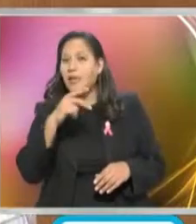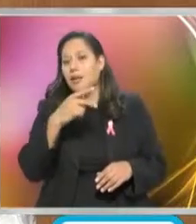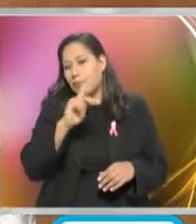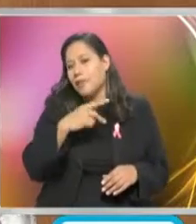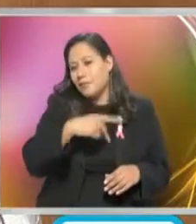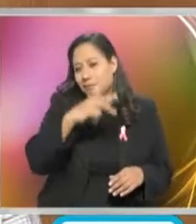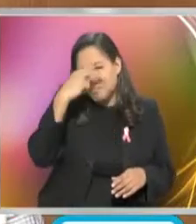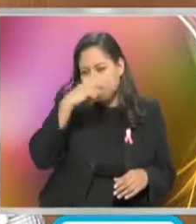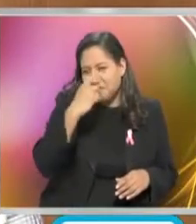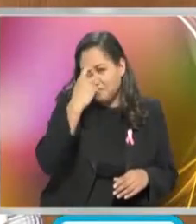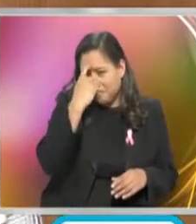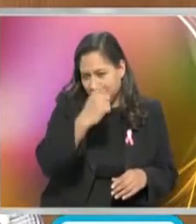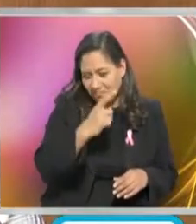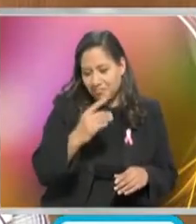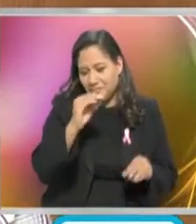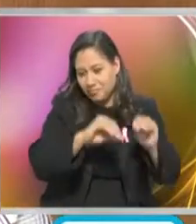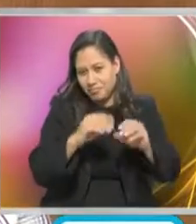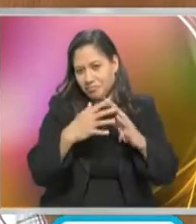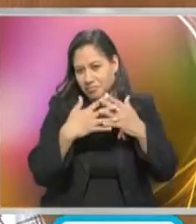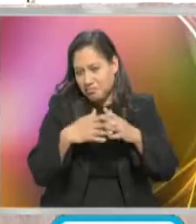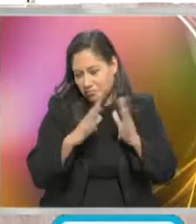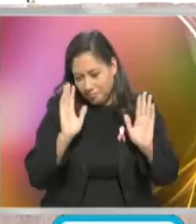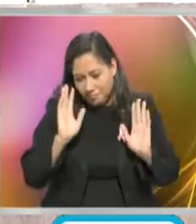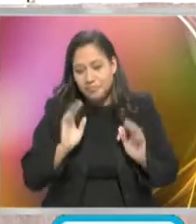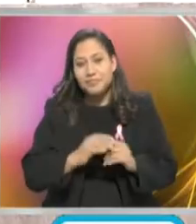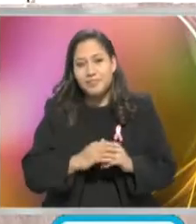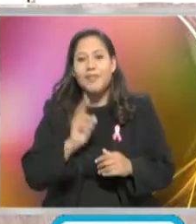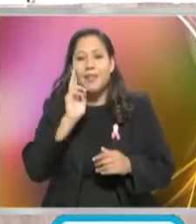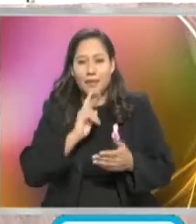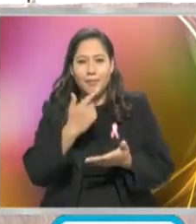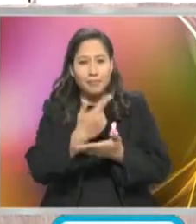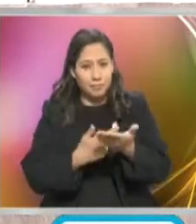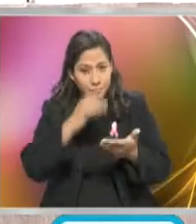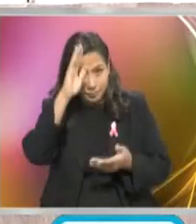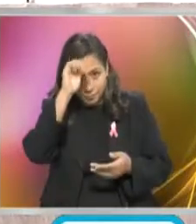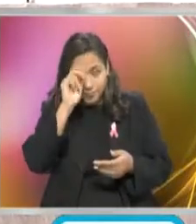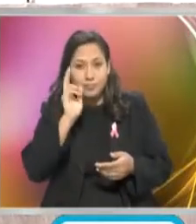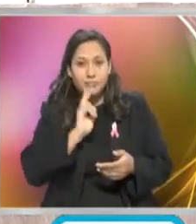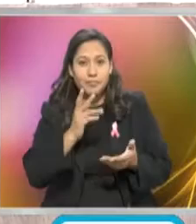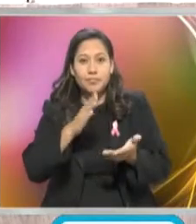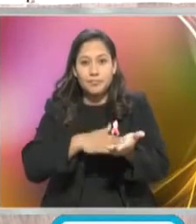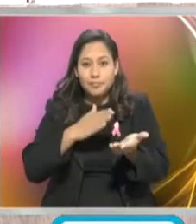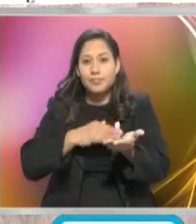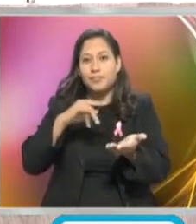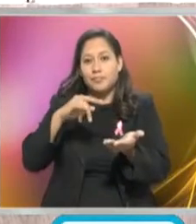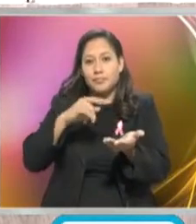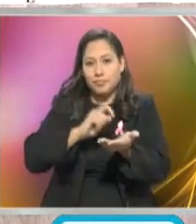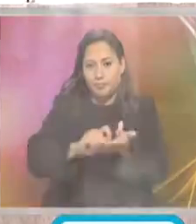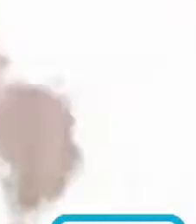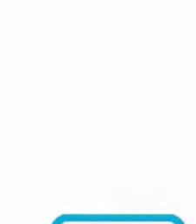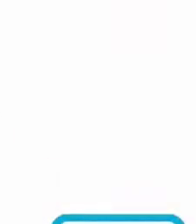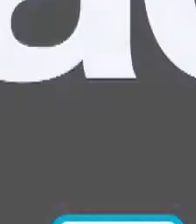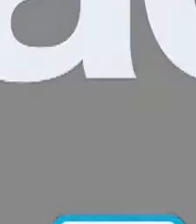mexicanas. Entonces sí, son platillos. Pero vamos a ver hechos. los ingredientes Órale. primero, ¿no? Muy bien. Saquen papel y pluma.